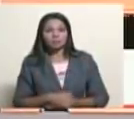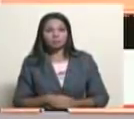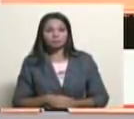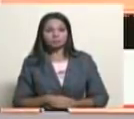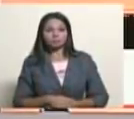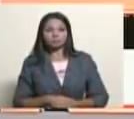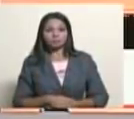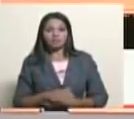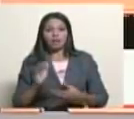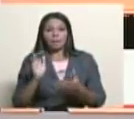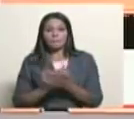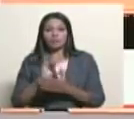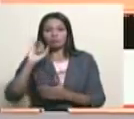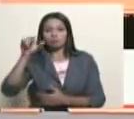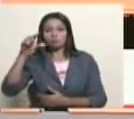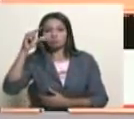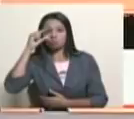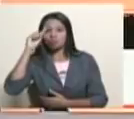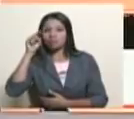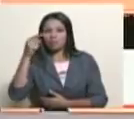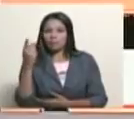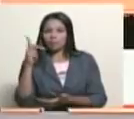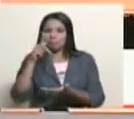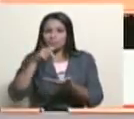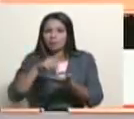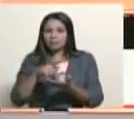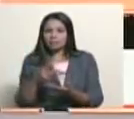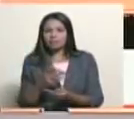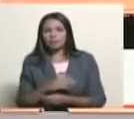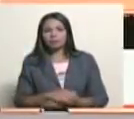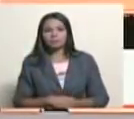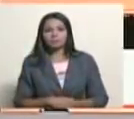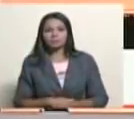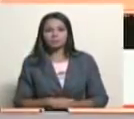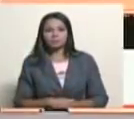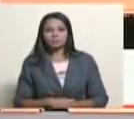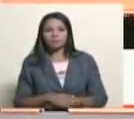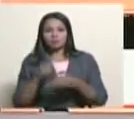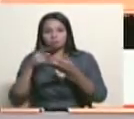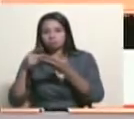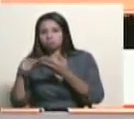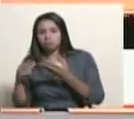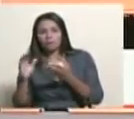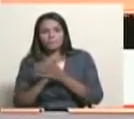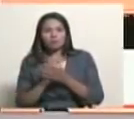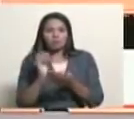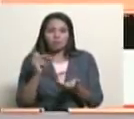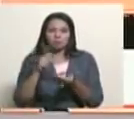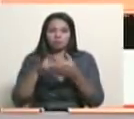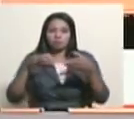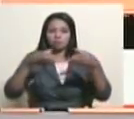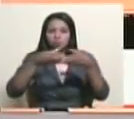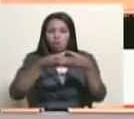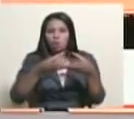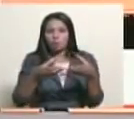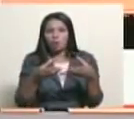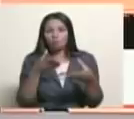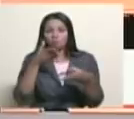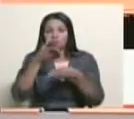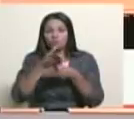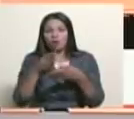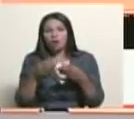compañero Jorge Arriaza, canciller de la República, y otros compañeros que forman parte